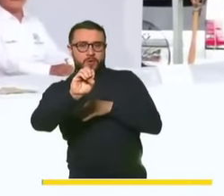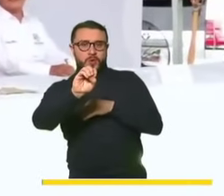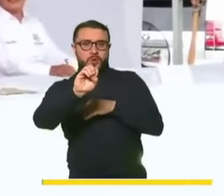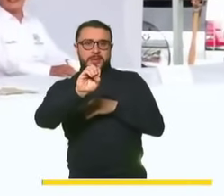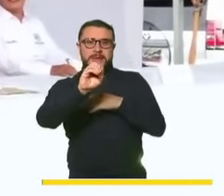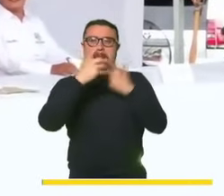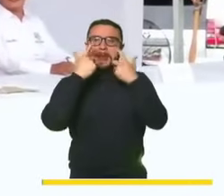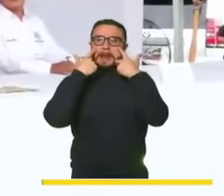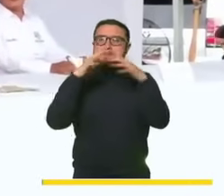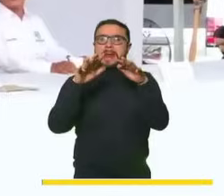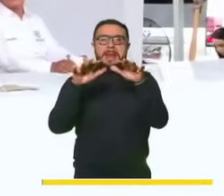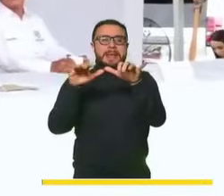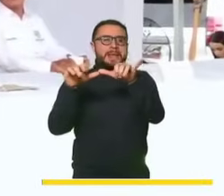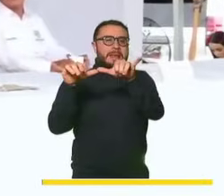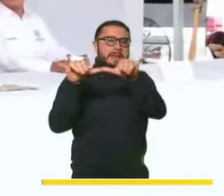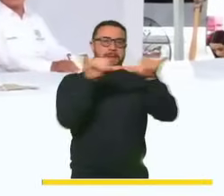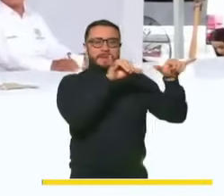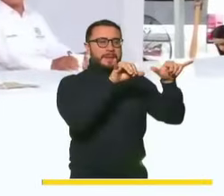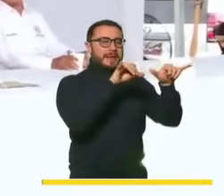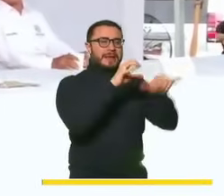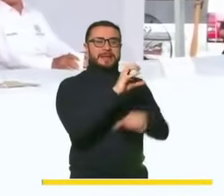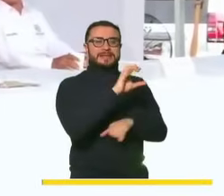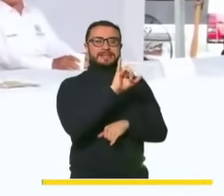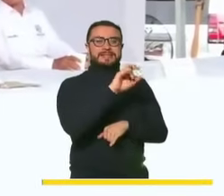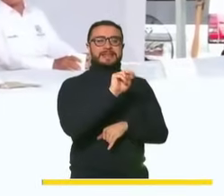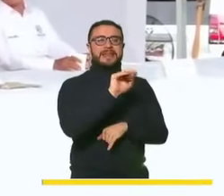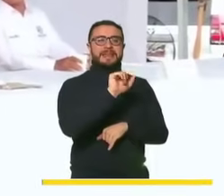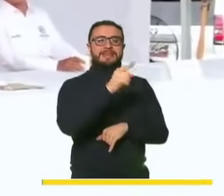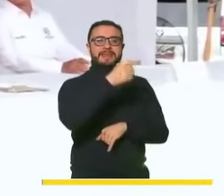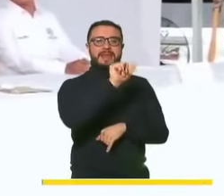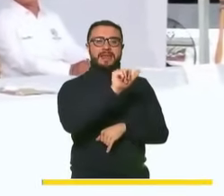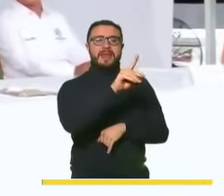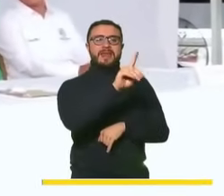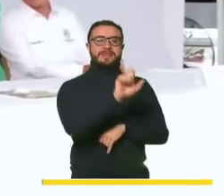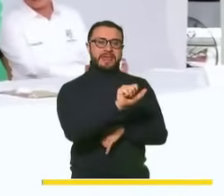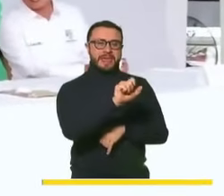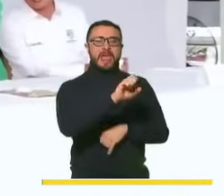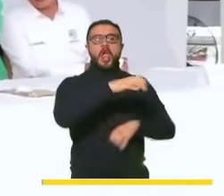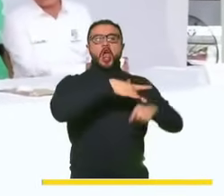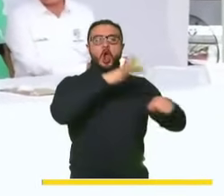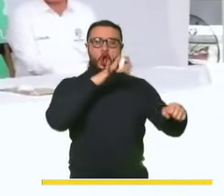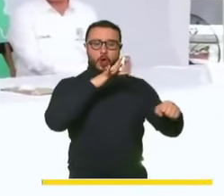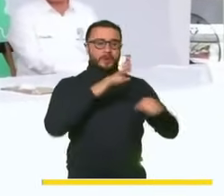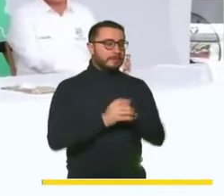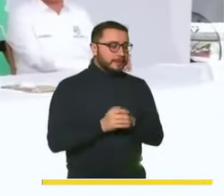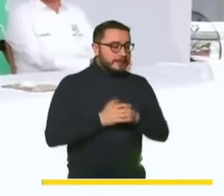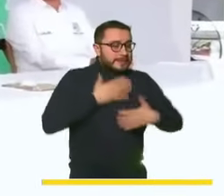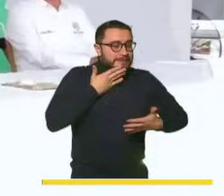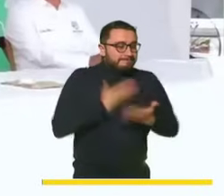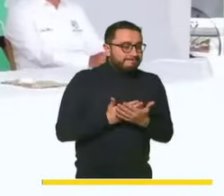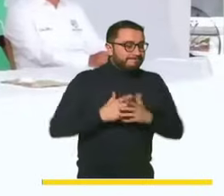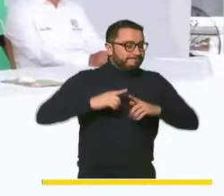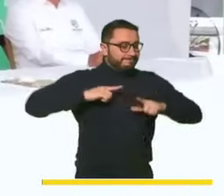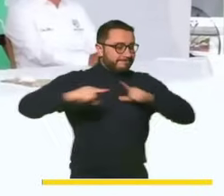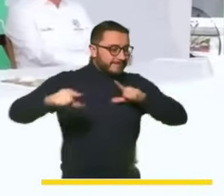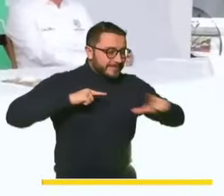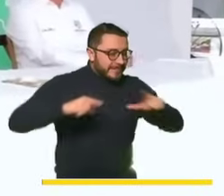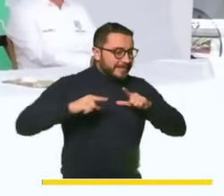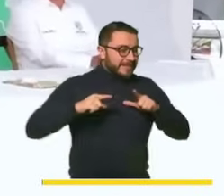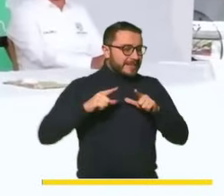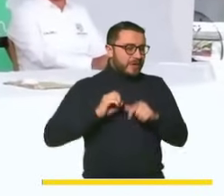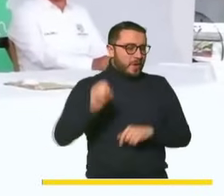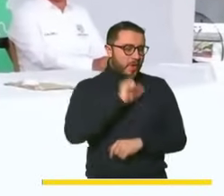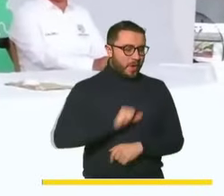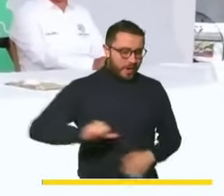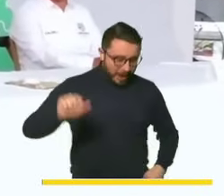lideresas sociales que han aportado su tenacidad y entrega diaria. Felicitaciones. A los líderes, lideresas